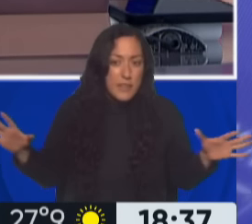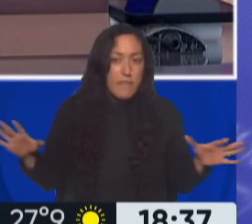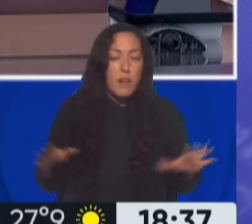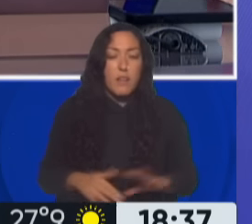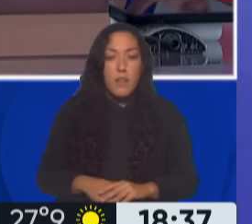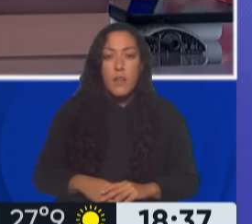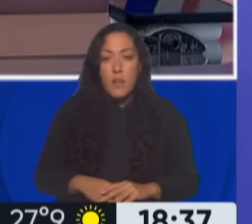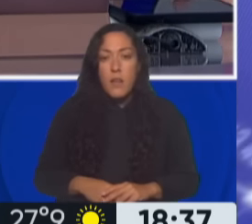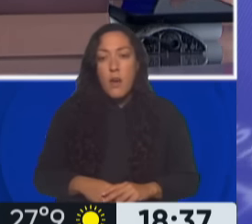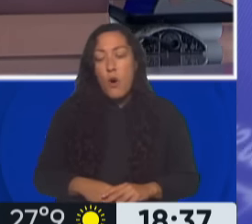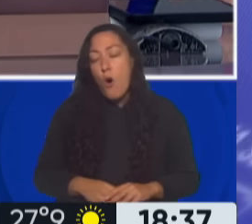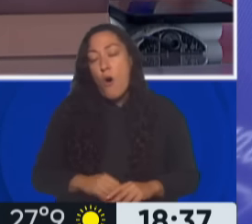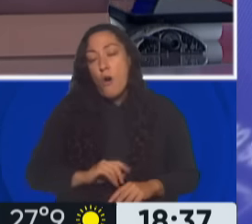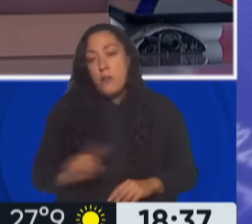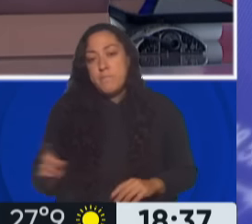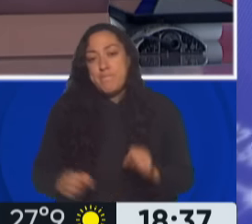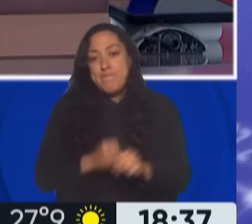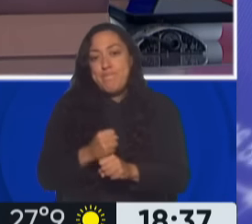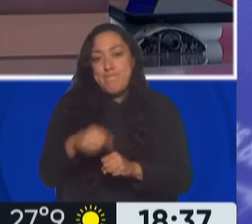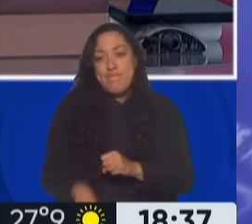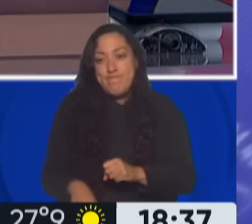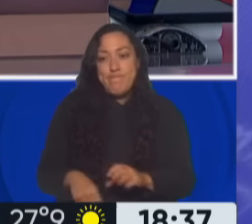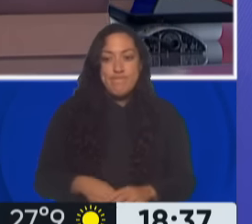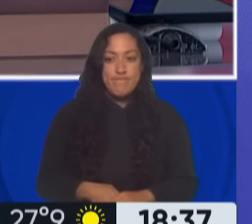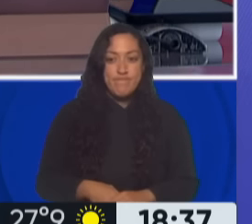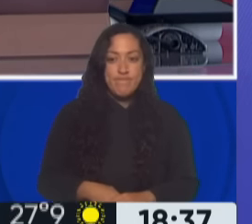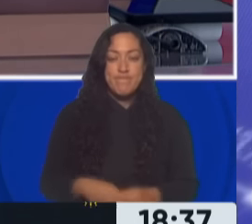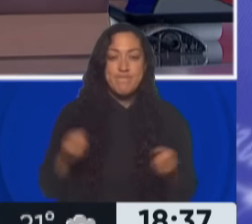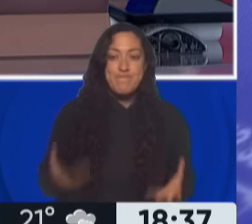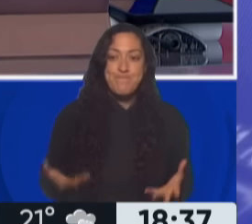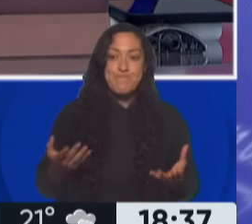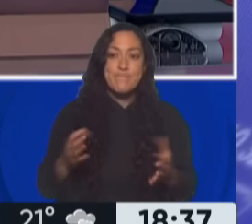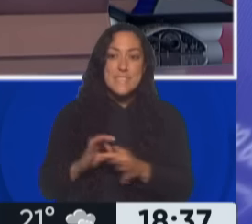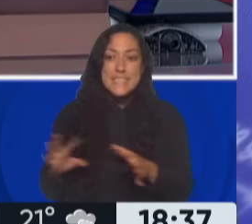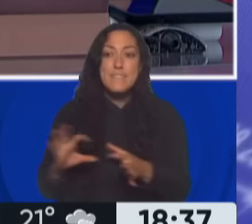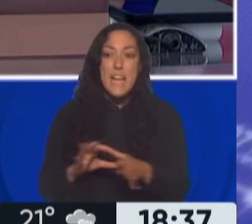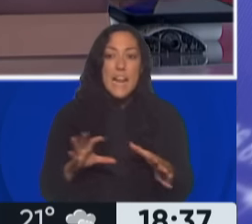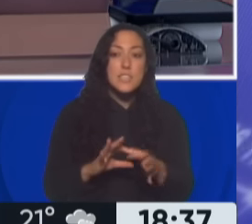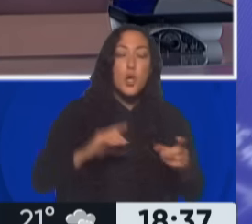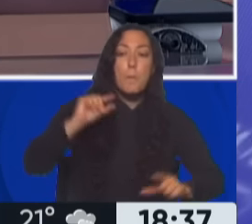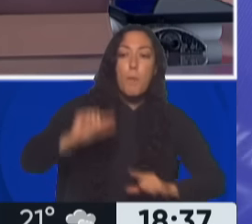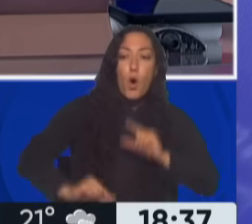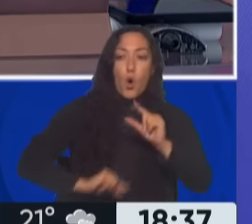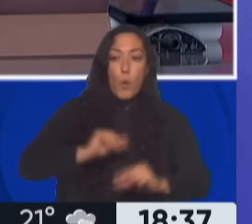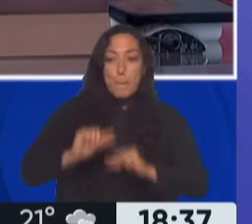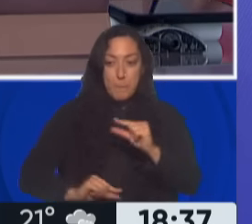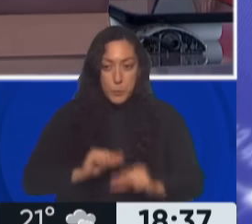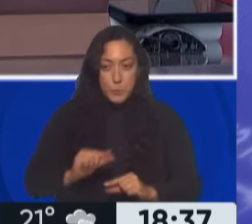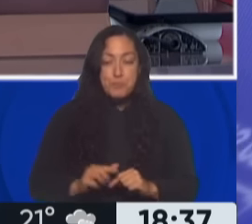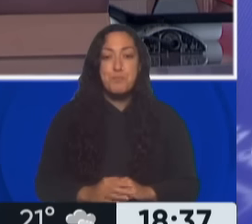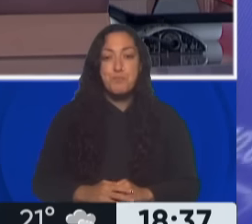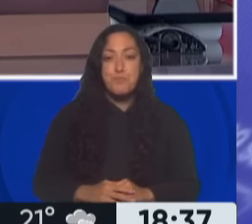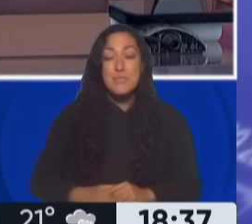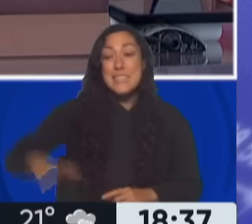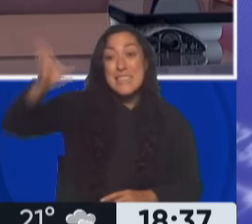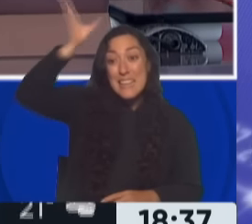o no hasta ahora, como decíamos, porque se siguen dando las liberaciones, pero de forma muy lenta. Por otro lado, un Donald Trump que